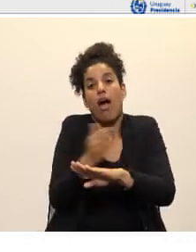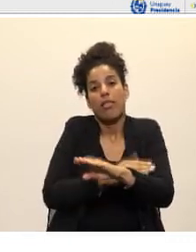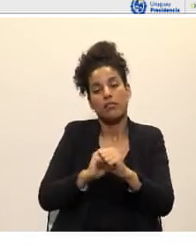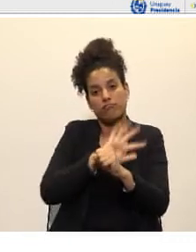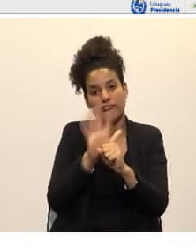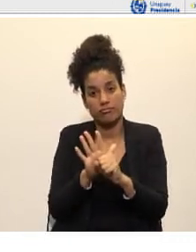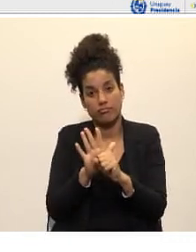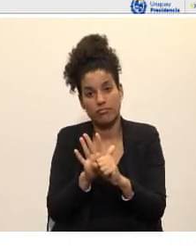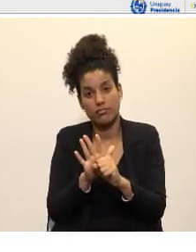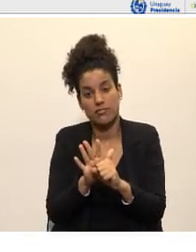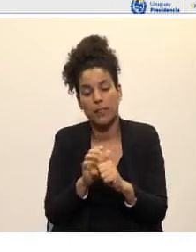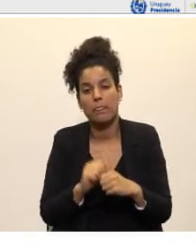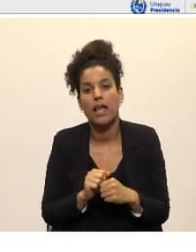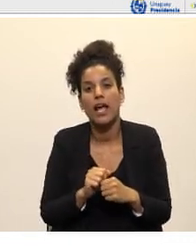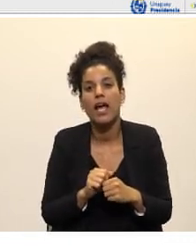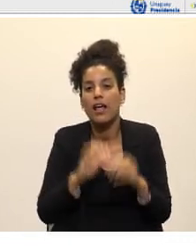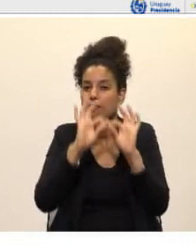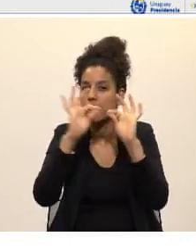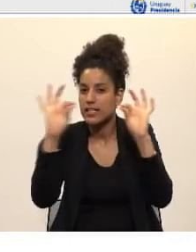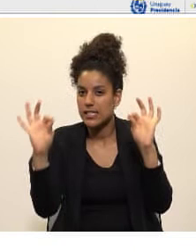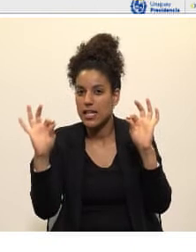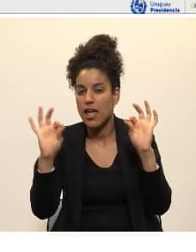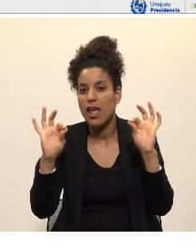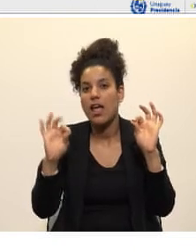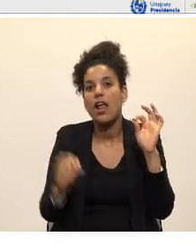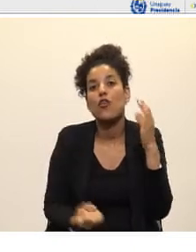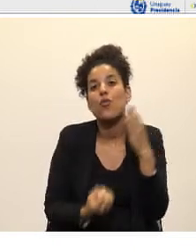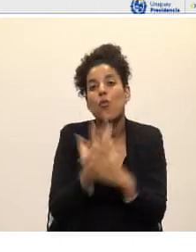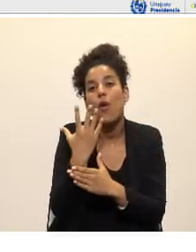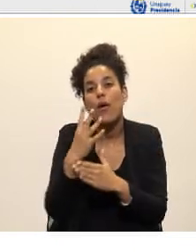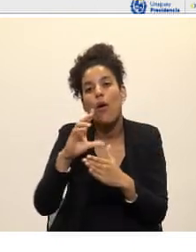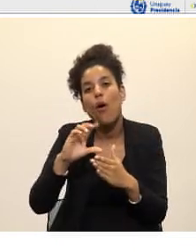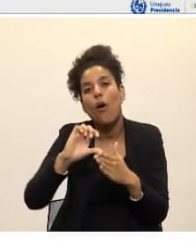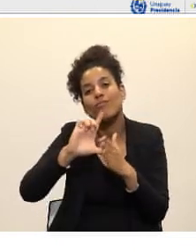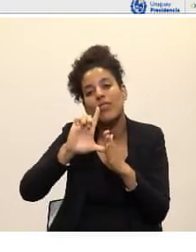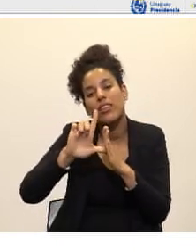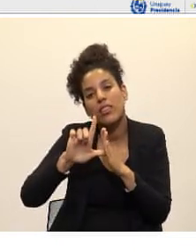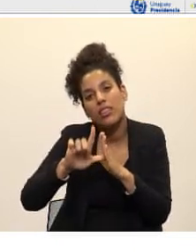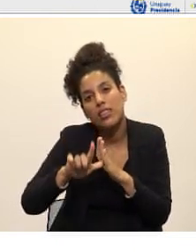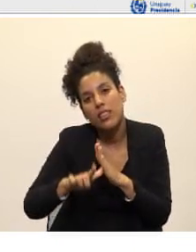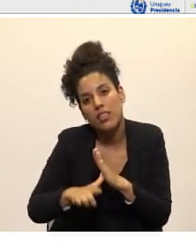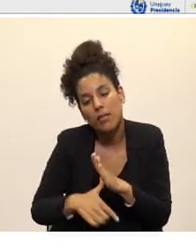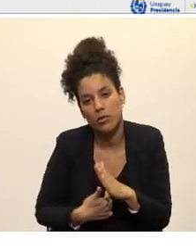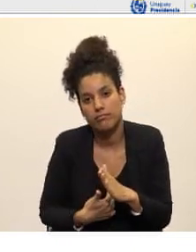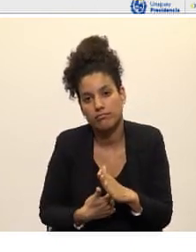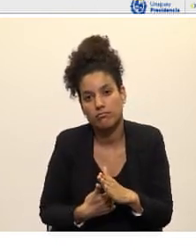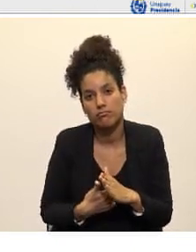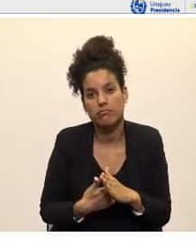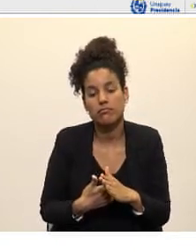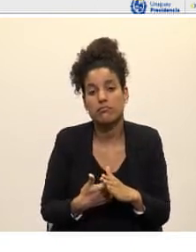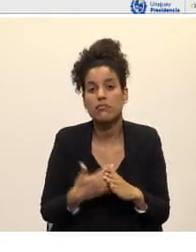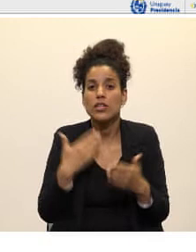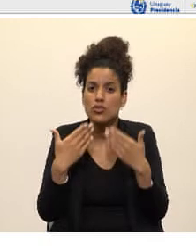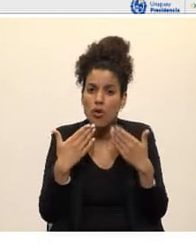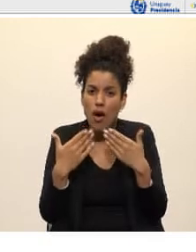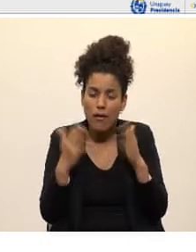El nuevo tarda en aparecer, estamos en un interregno, estamos en este momento de transición. Lo hablo desde lo educativo, desde